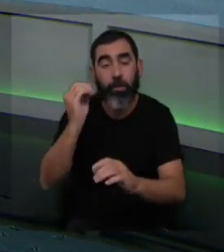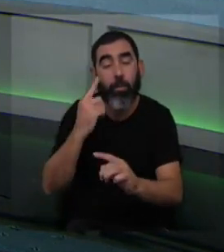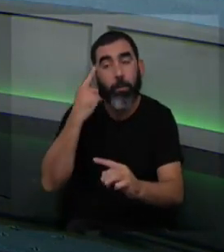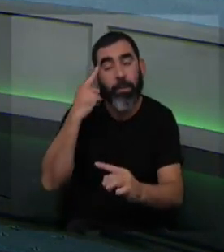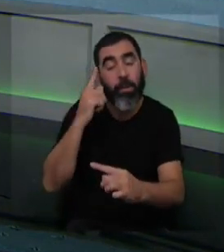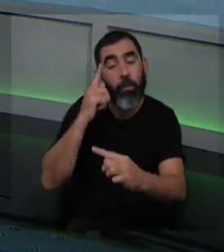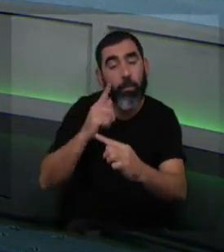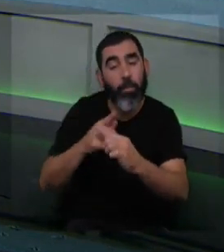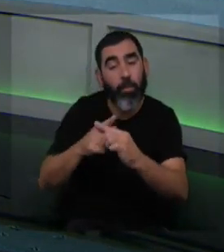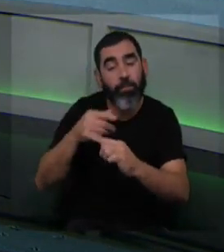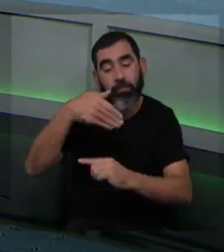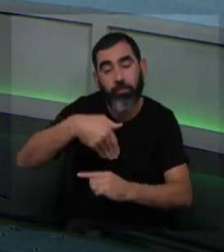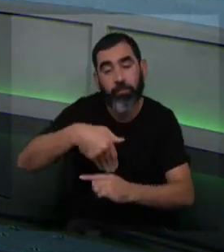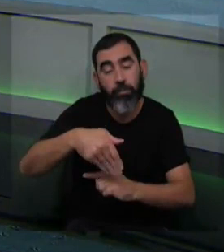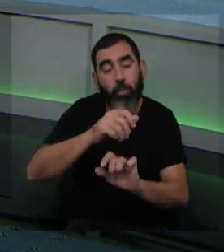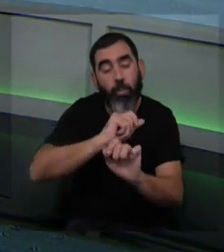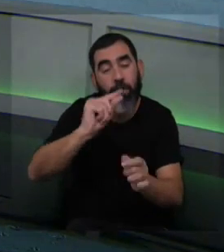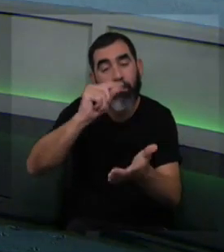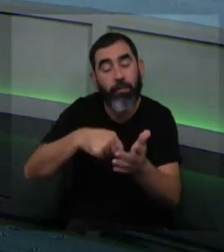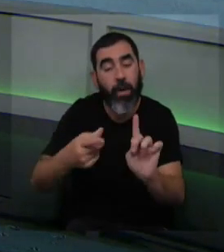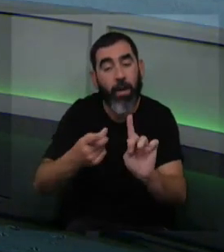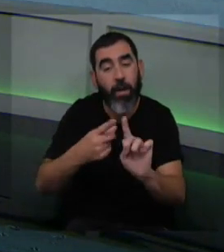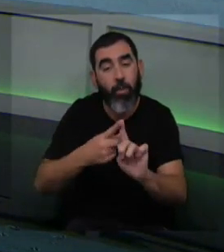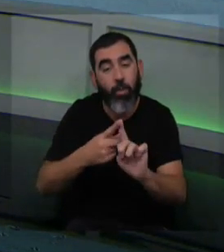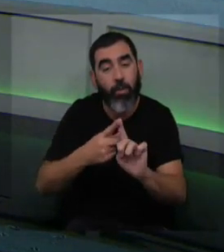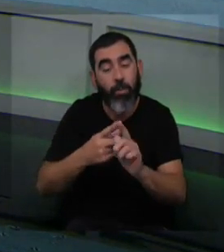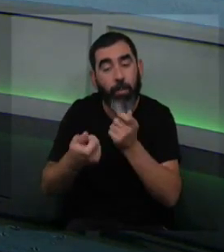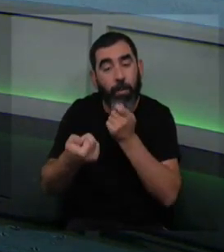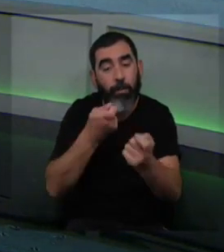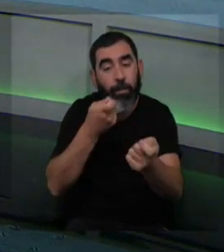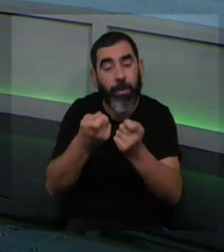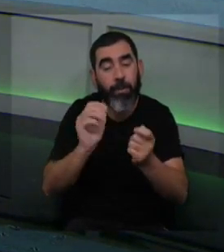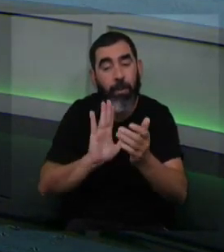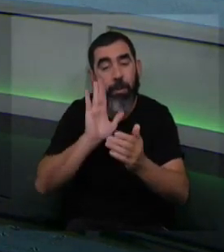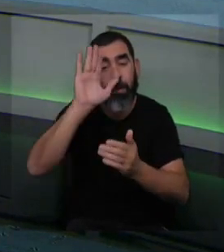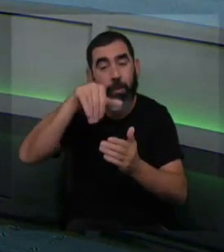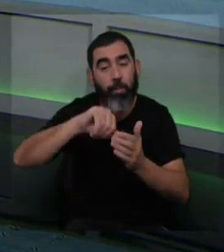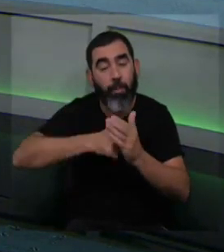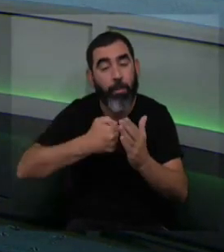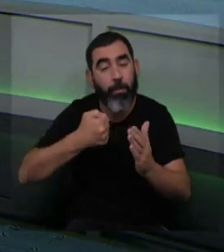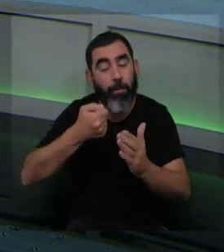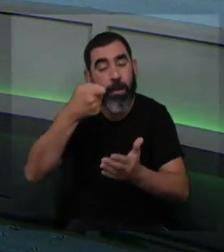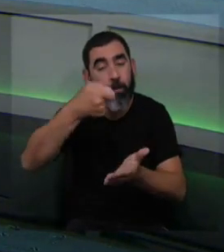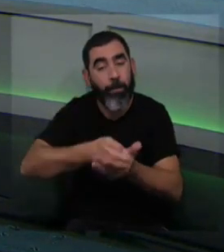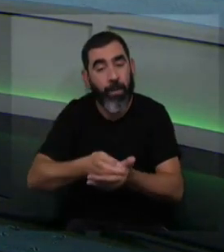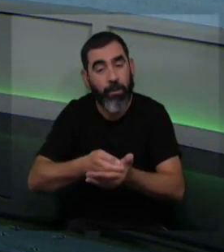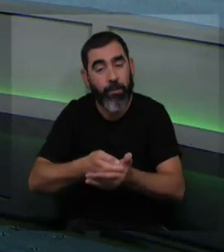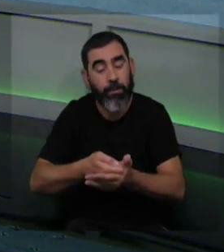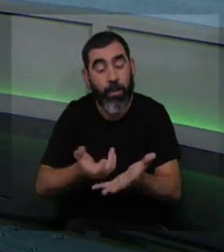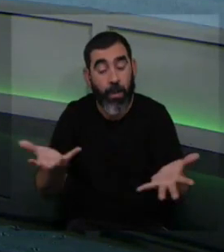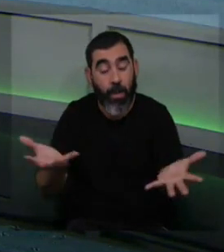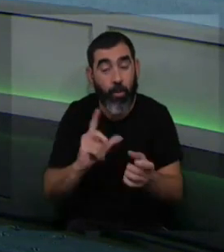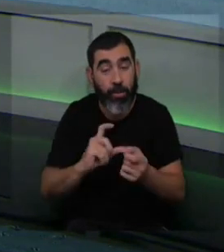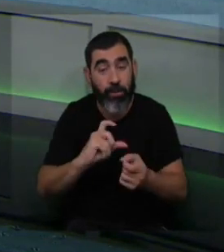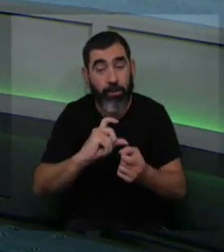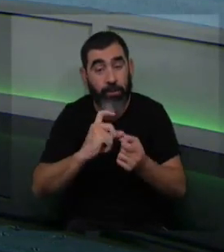optimista de que en las próximas horas se firme el acuerdo que permita ejecutar el préstamo aprobado por el Banco República para pagar los adeudos. A esta hora el